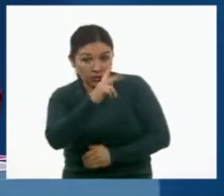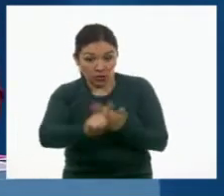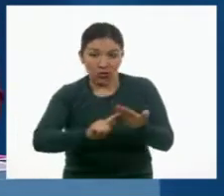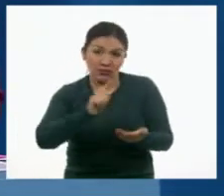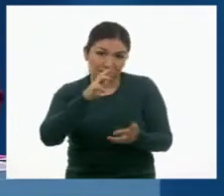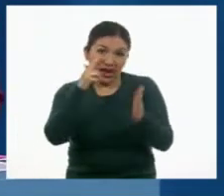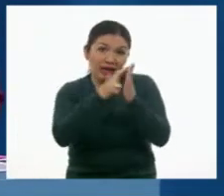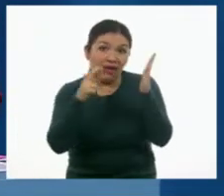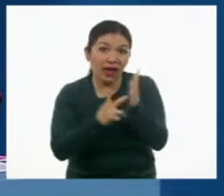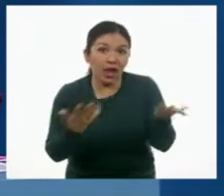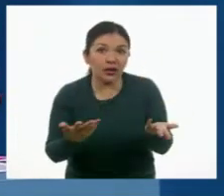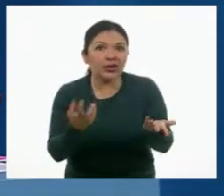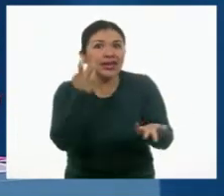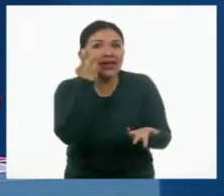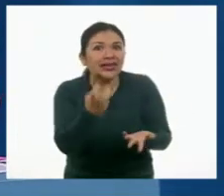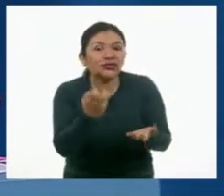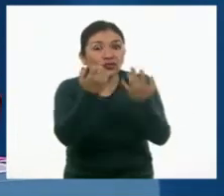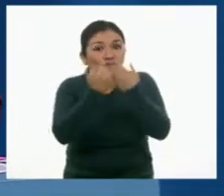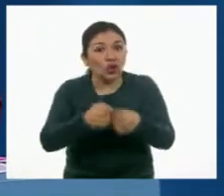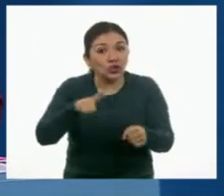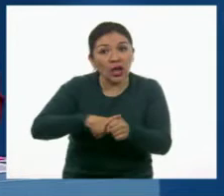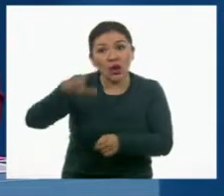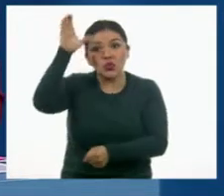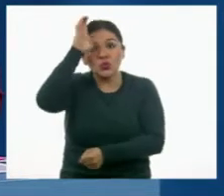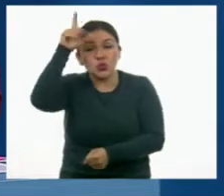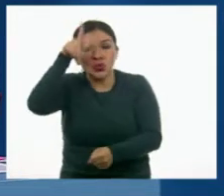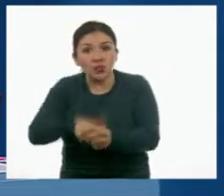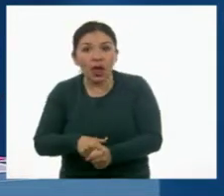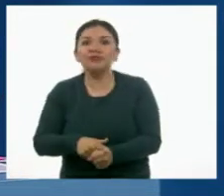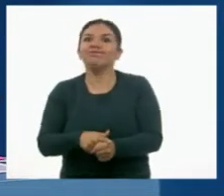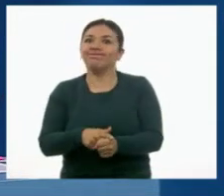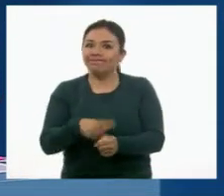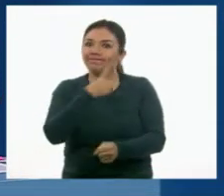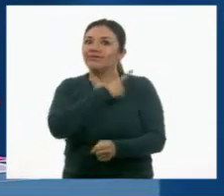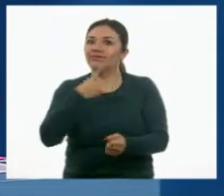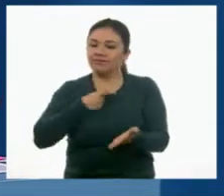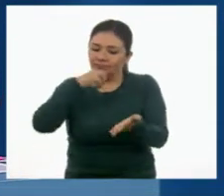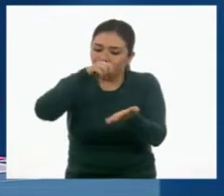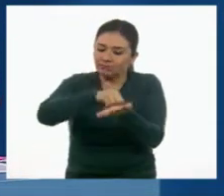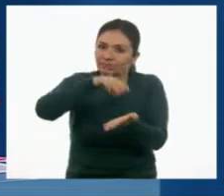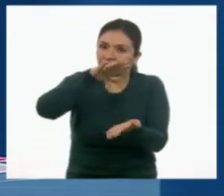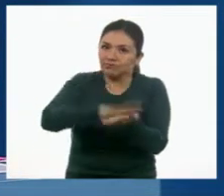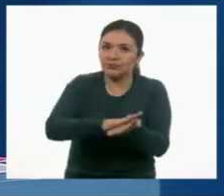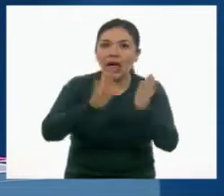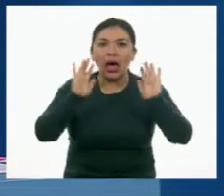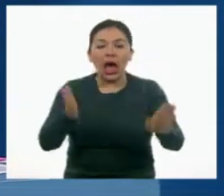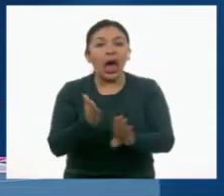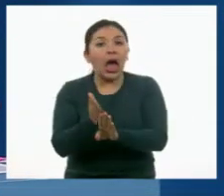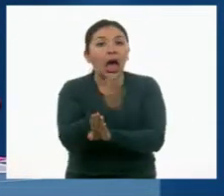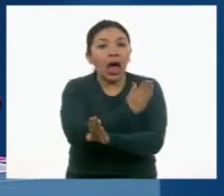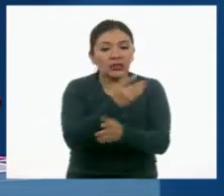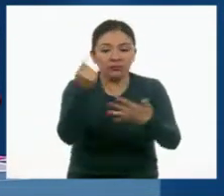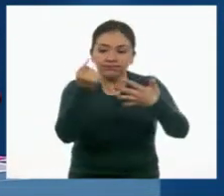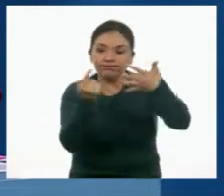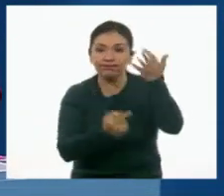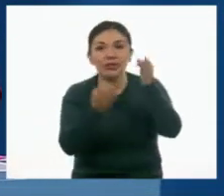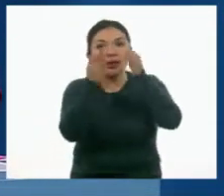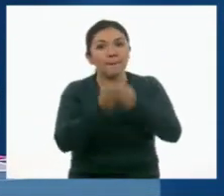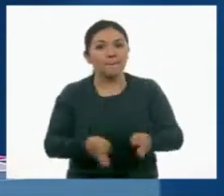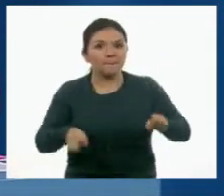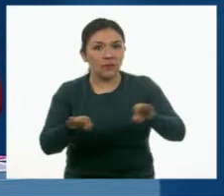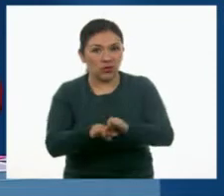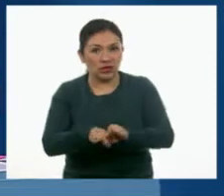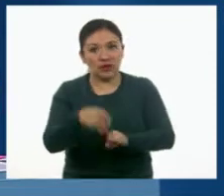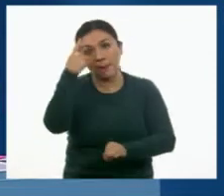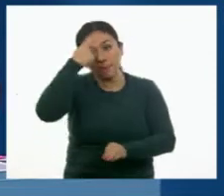reglas. Entonces, a nivel social, cultural, se tienen que establecer y determinar condiciones importantes. Claro.